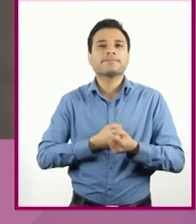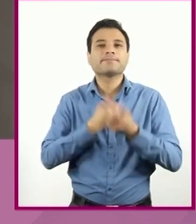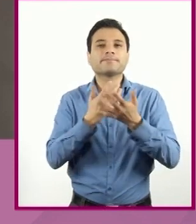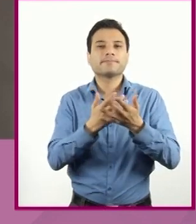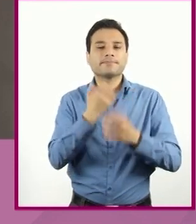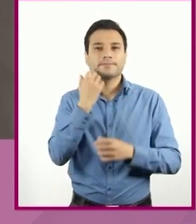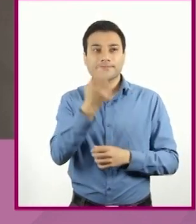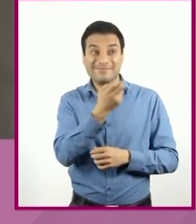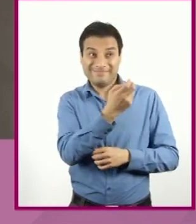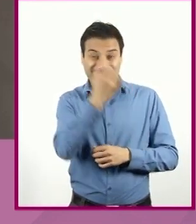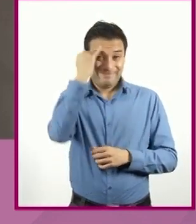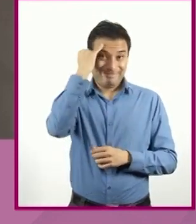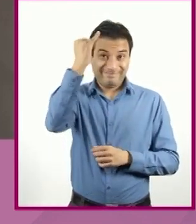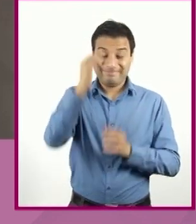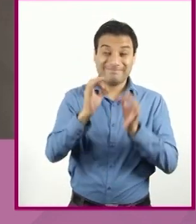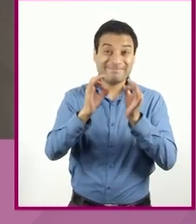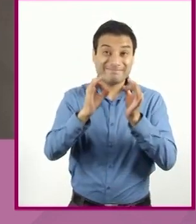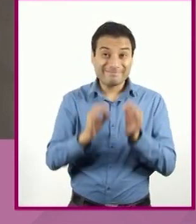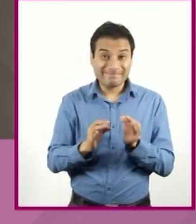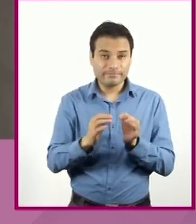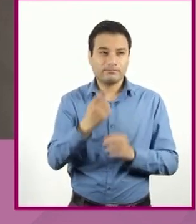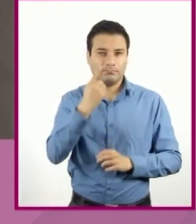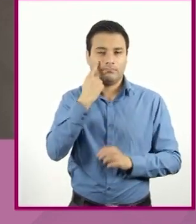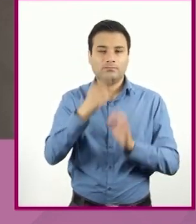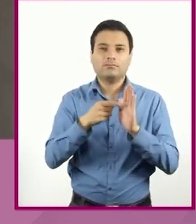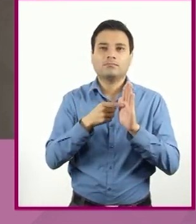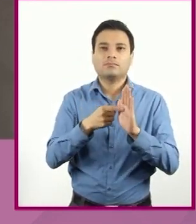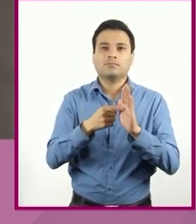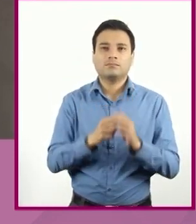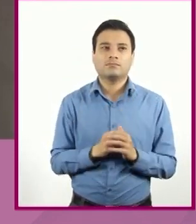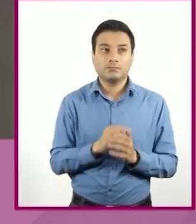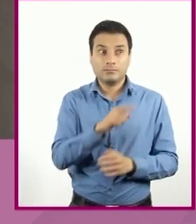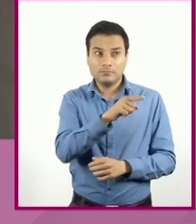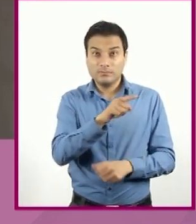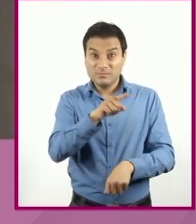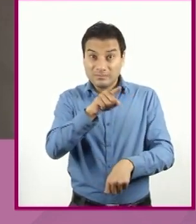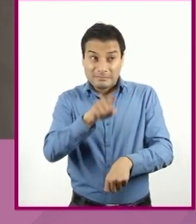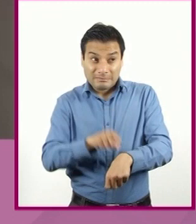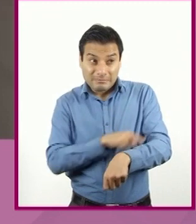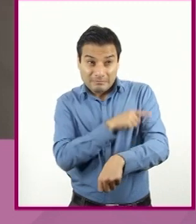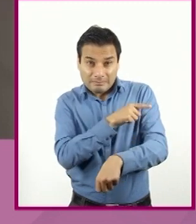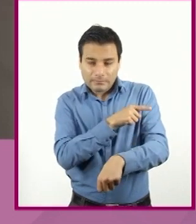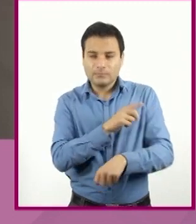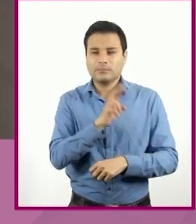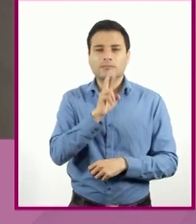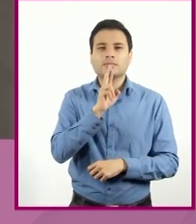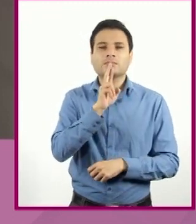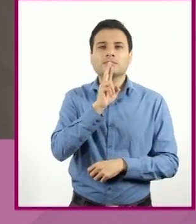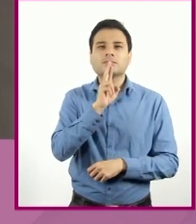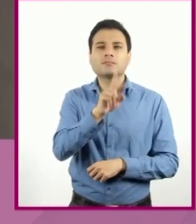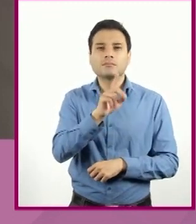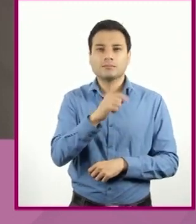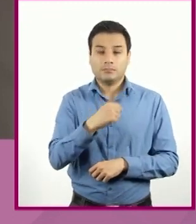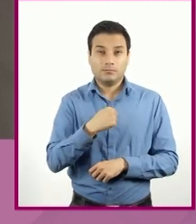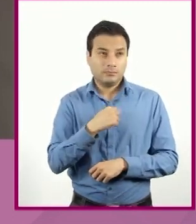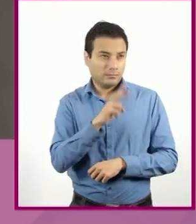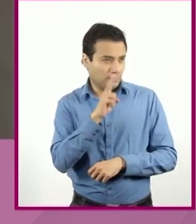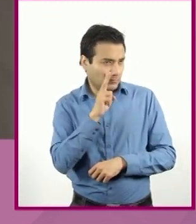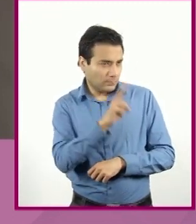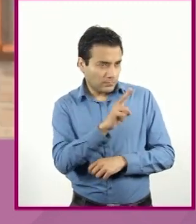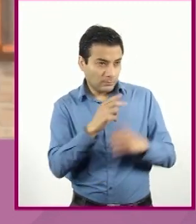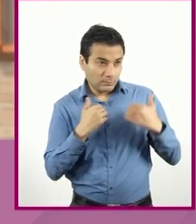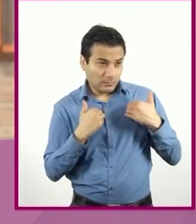original, pero esta se presenta en un fragmento muy largo, que haría impráctico el uso de la cita